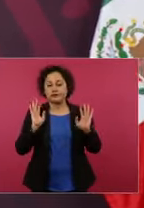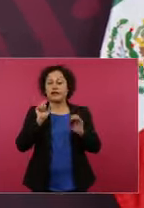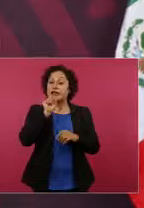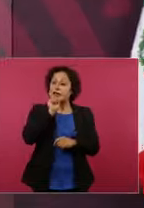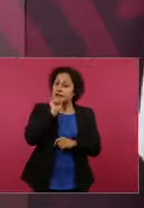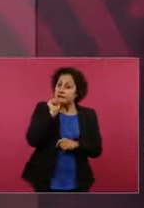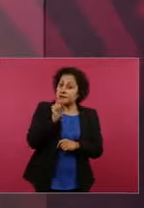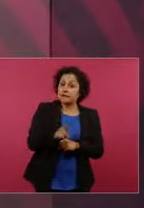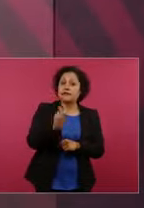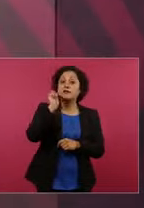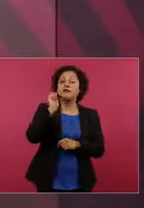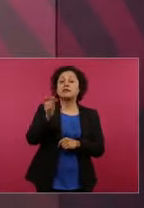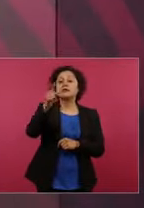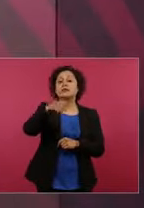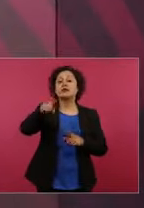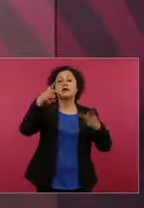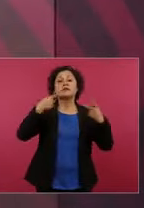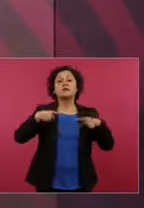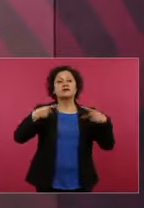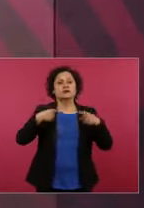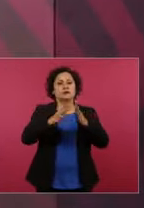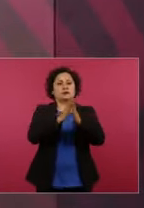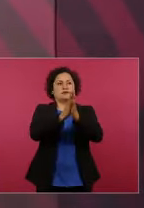gente lo denuncie,